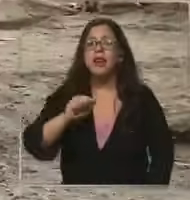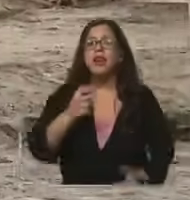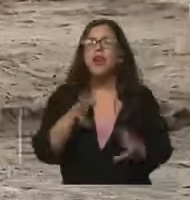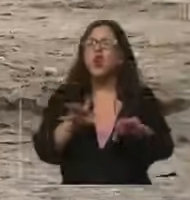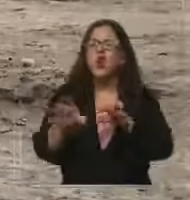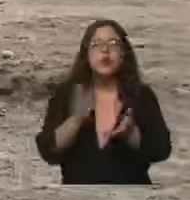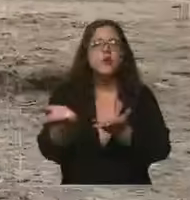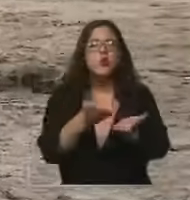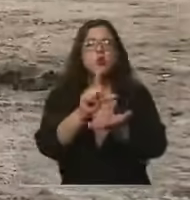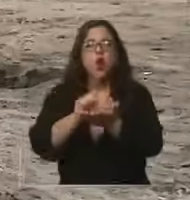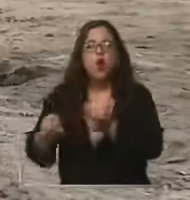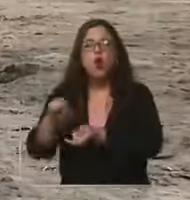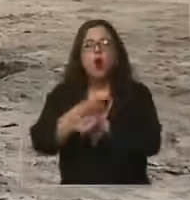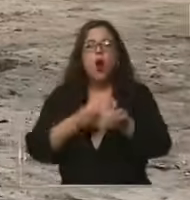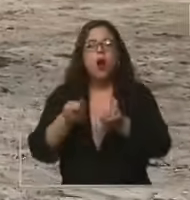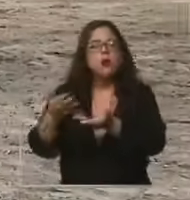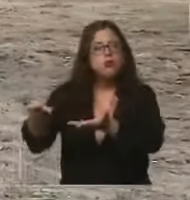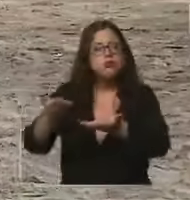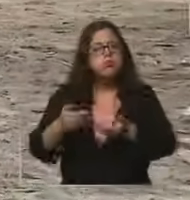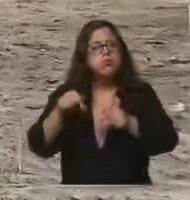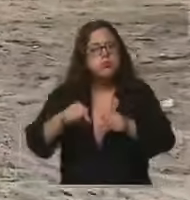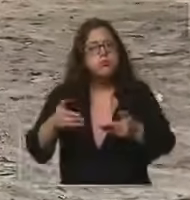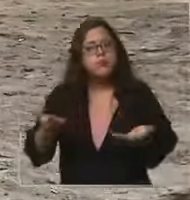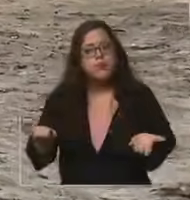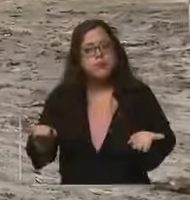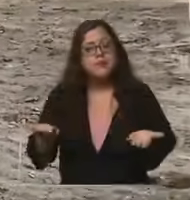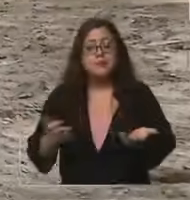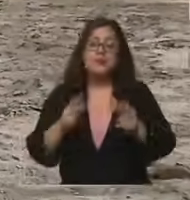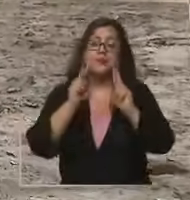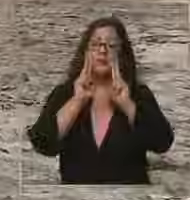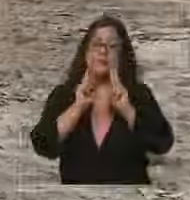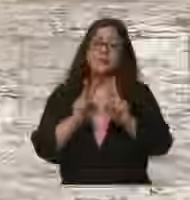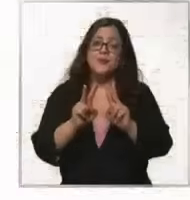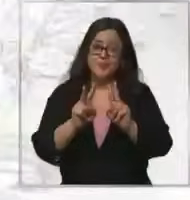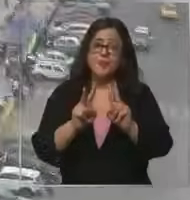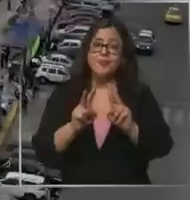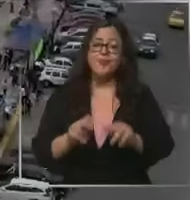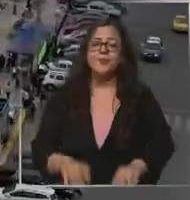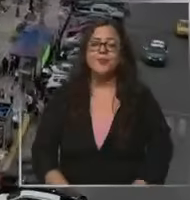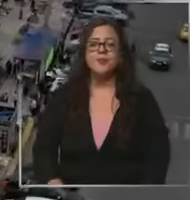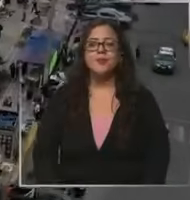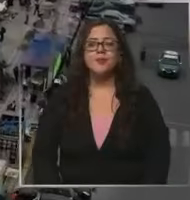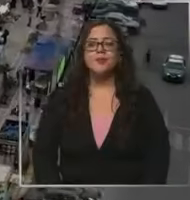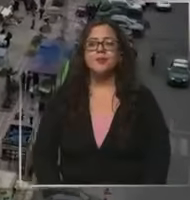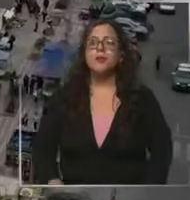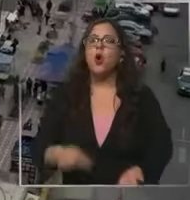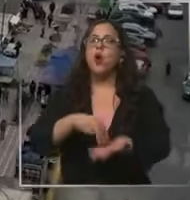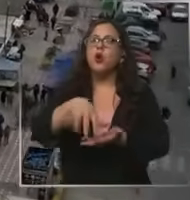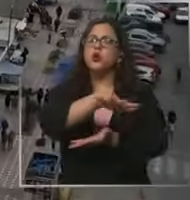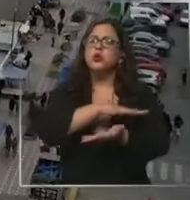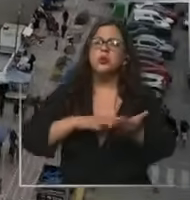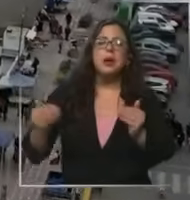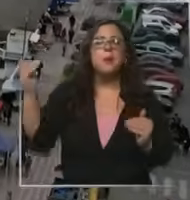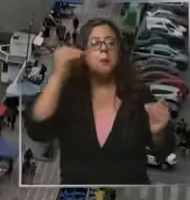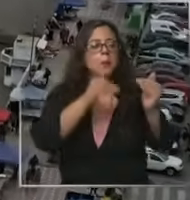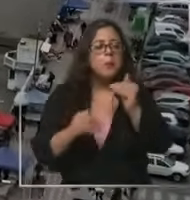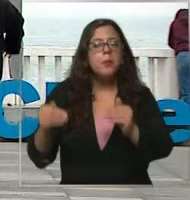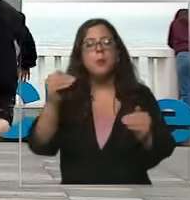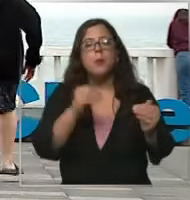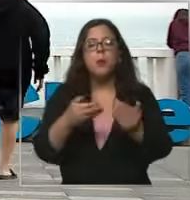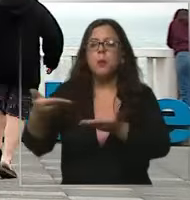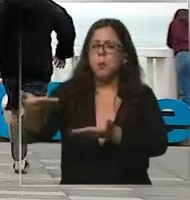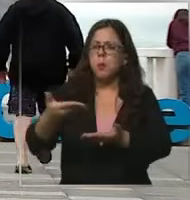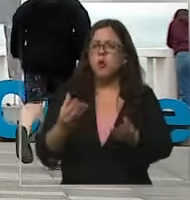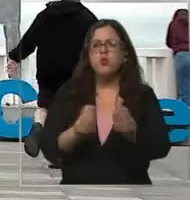servicios y negocios nos ofrece el comercio local? Lo vemos en la siguiente nota. ciudad balneario que diariamente